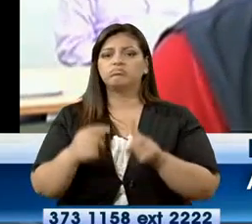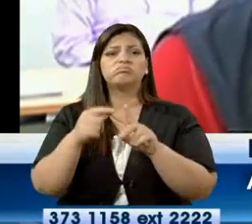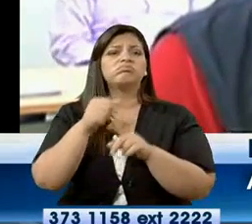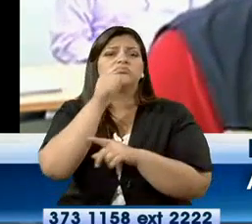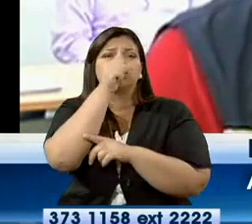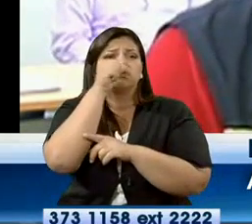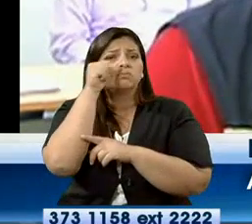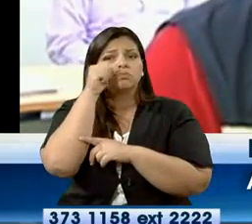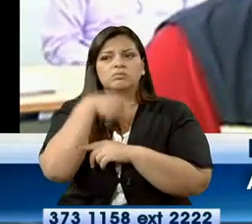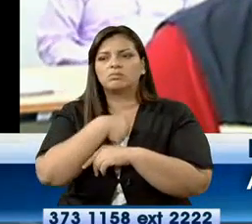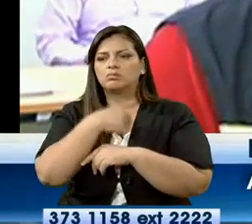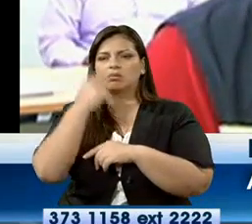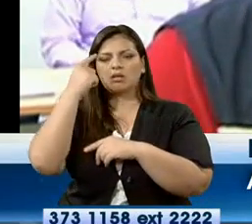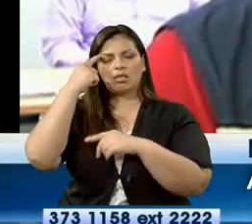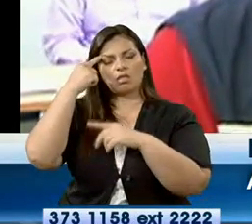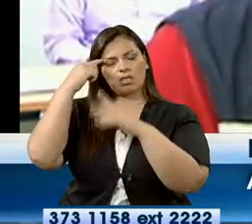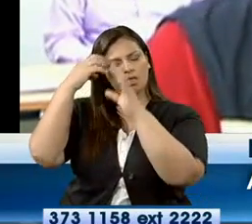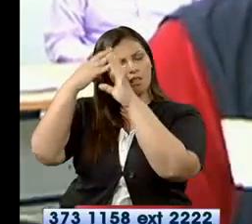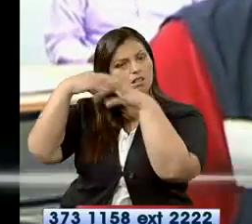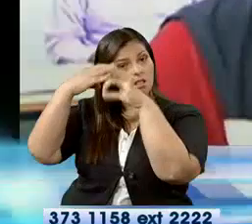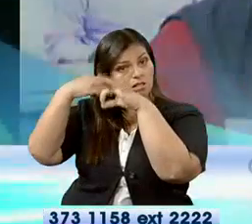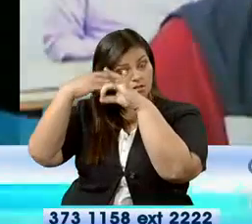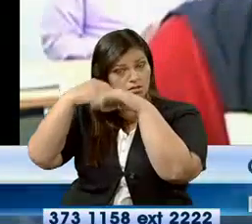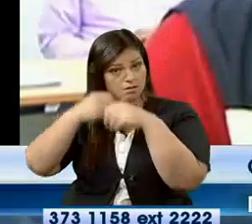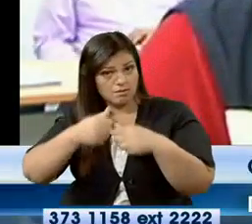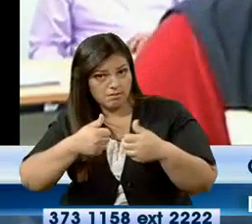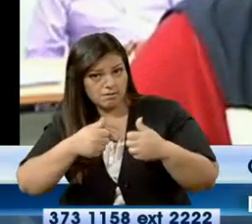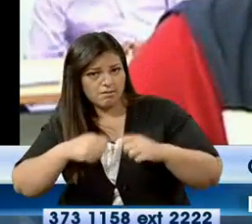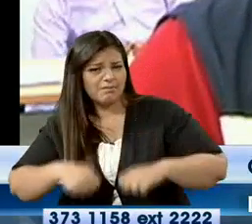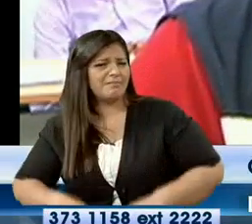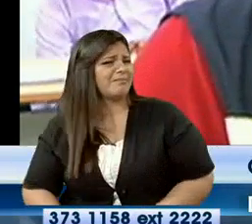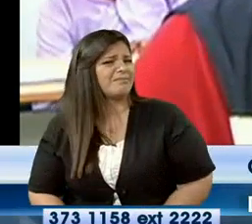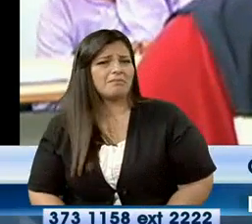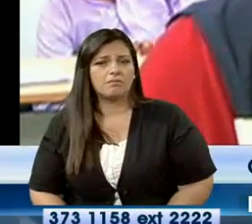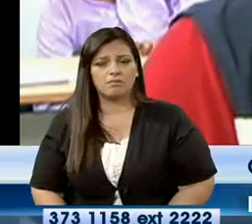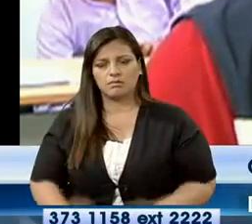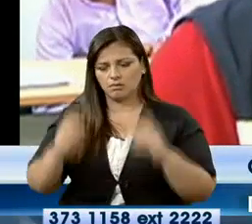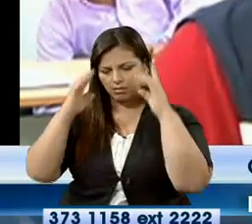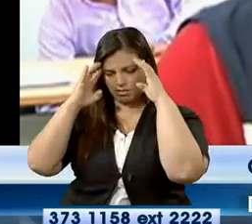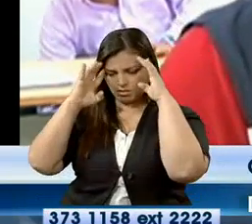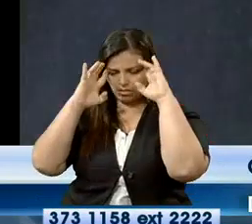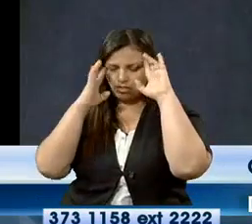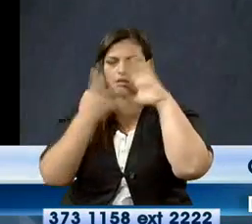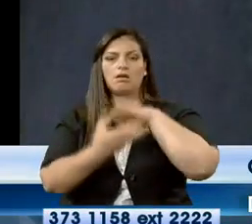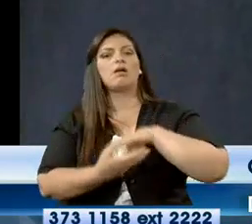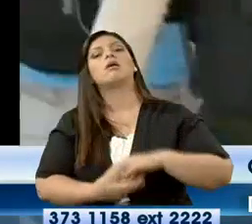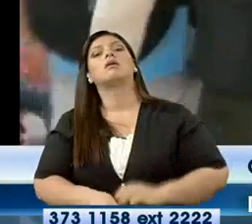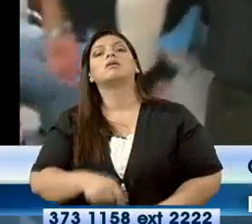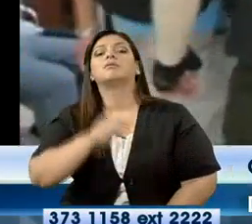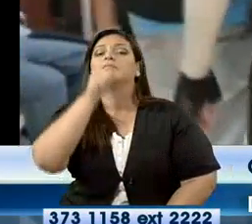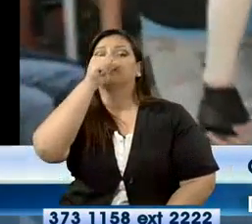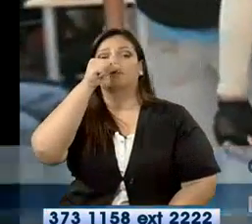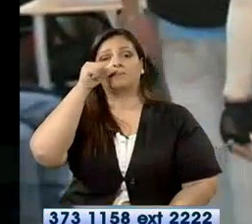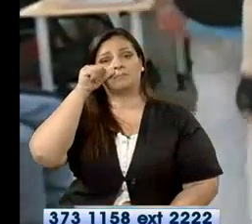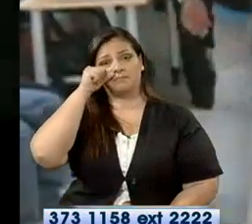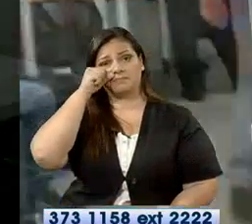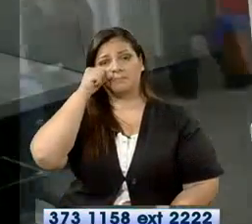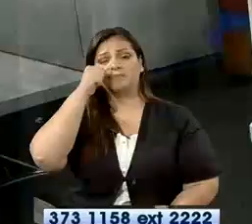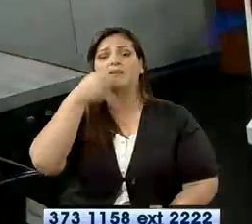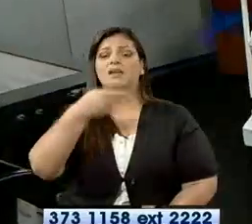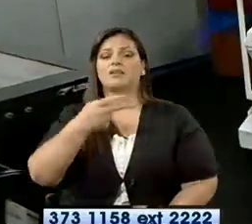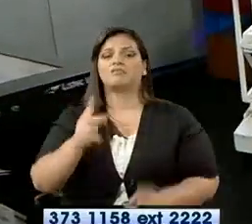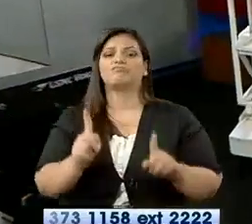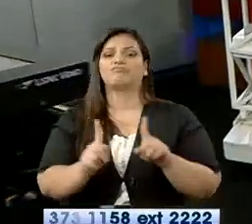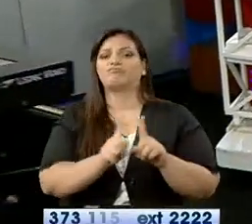era? Al manifestar la más conocida, H. Informó Roselena Vascones.